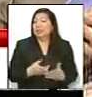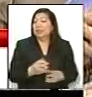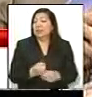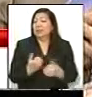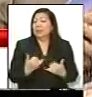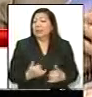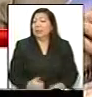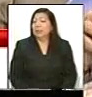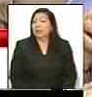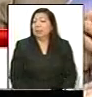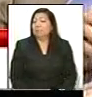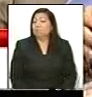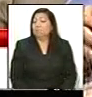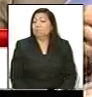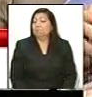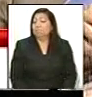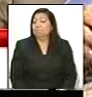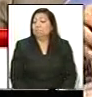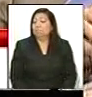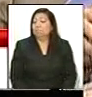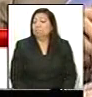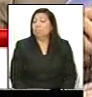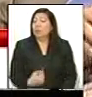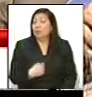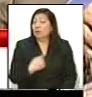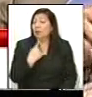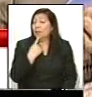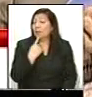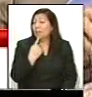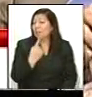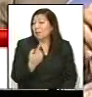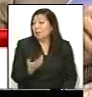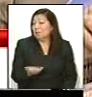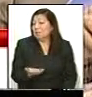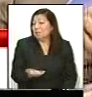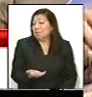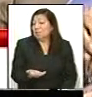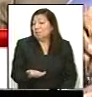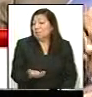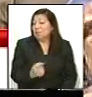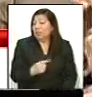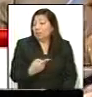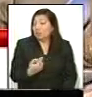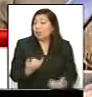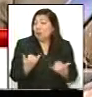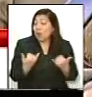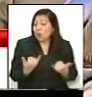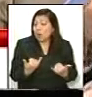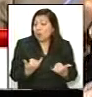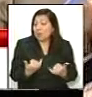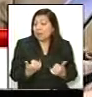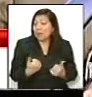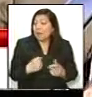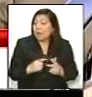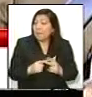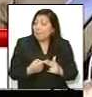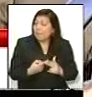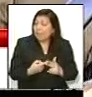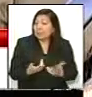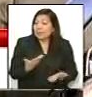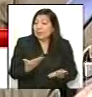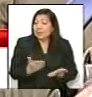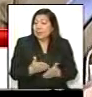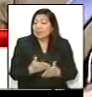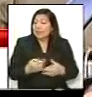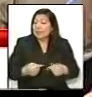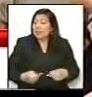acá. En función de eso, presidenta, yo le sugerí que hagamos el esfuerzo de que hoy comencemos por lo menos parte